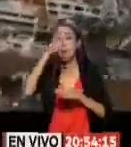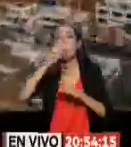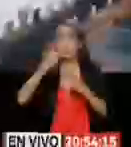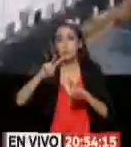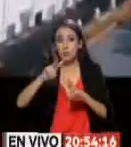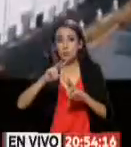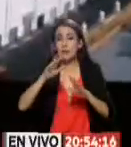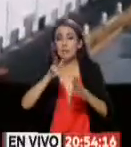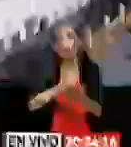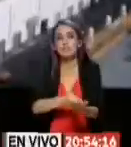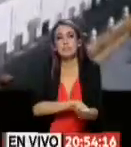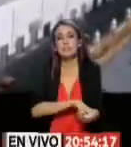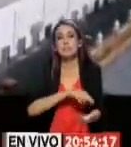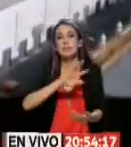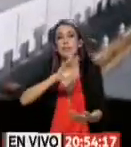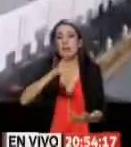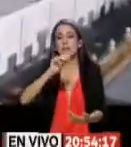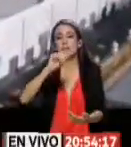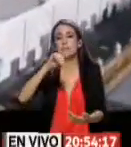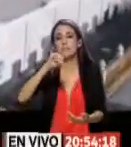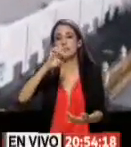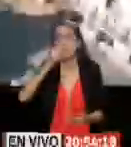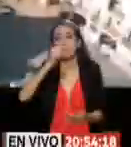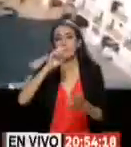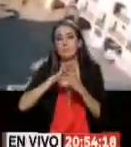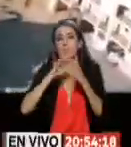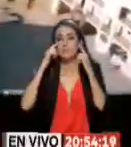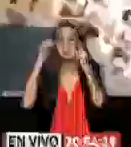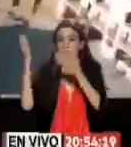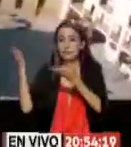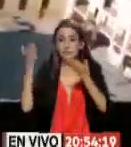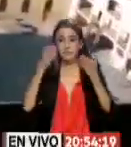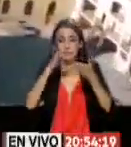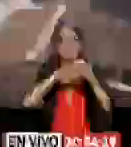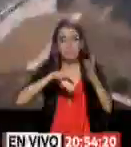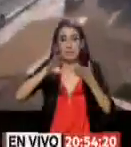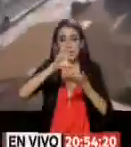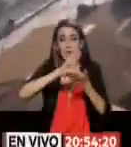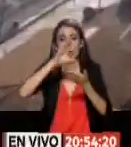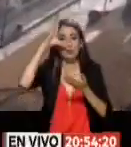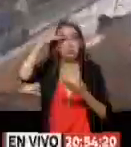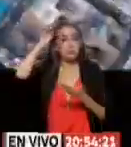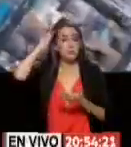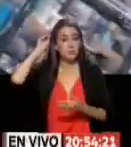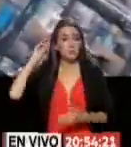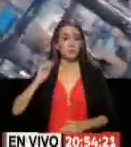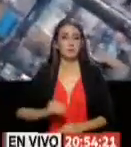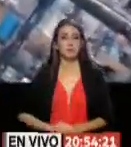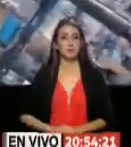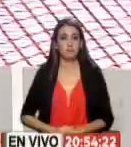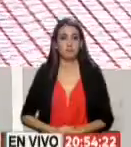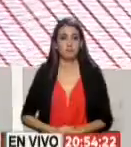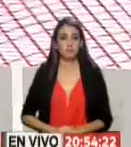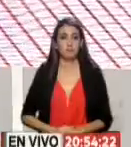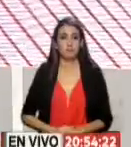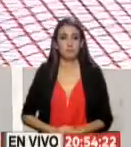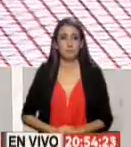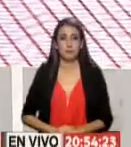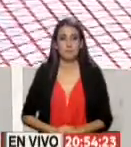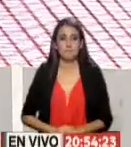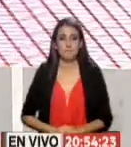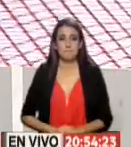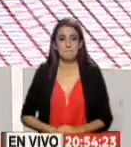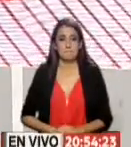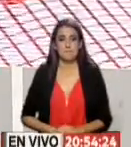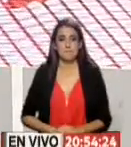la tradicional chamisa en honor a San Pedro y San Pablo, patronos de la ciudad sultana de los Andes. Alec Llanos, Telediario. Y